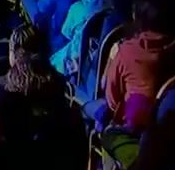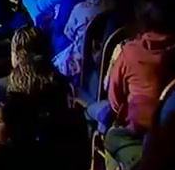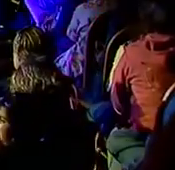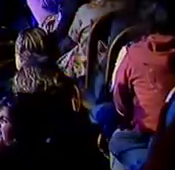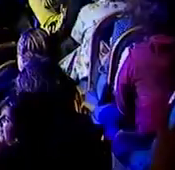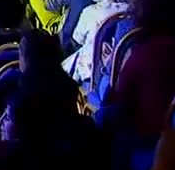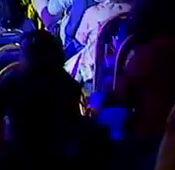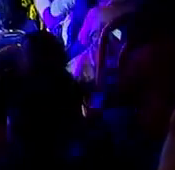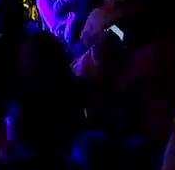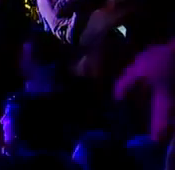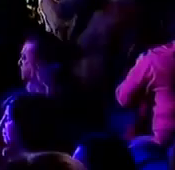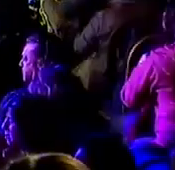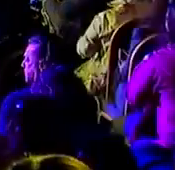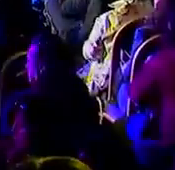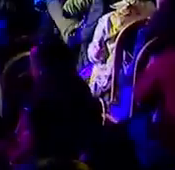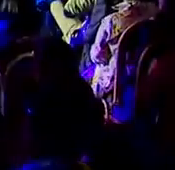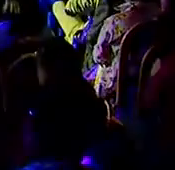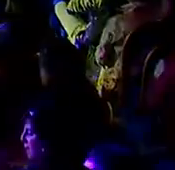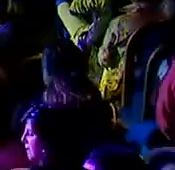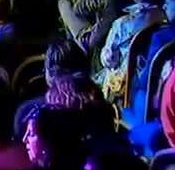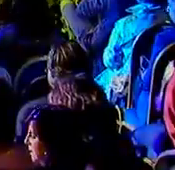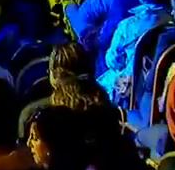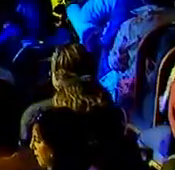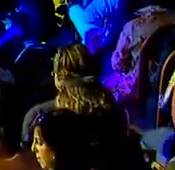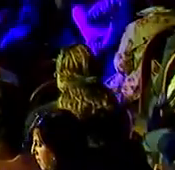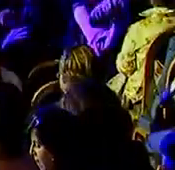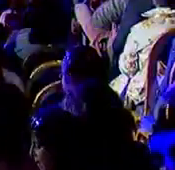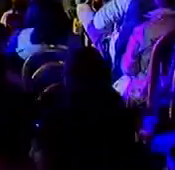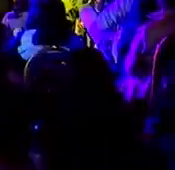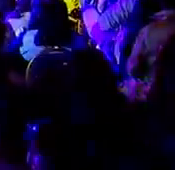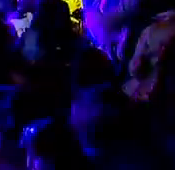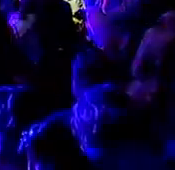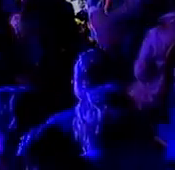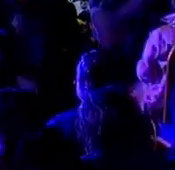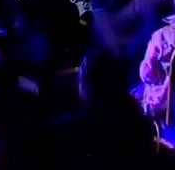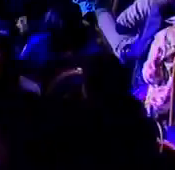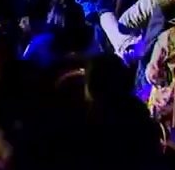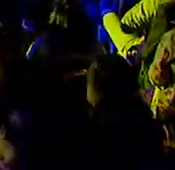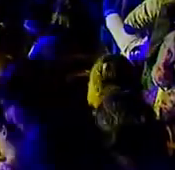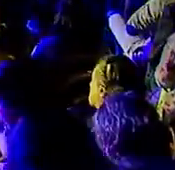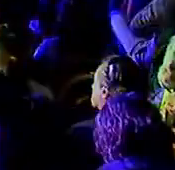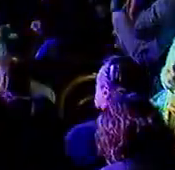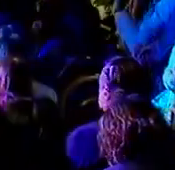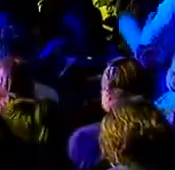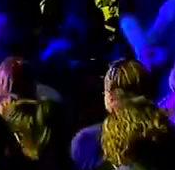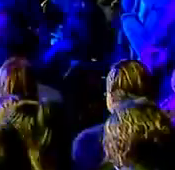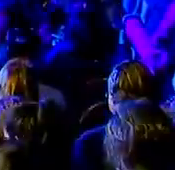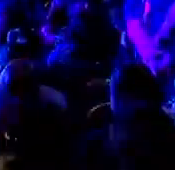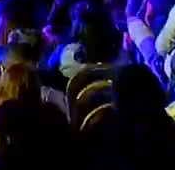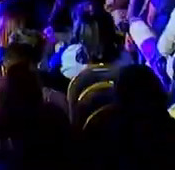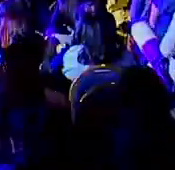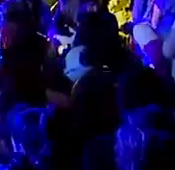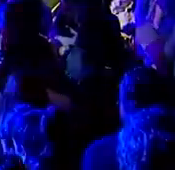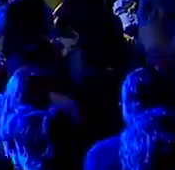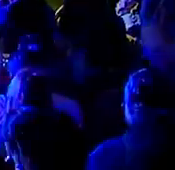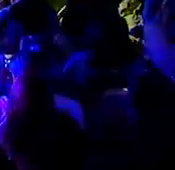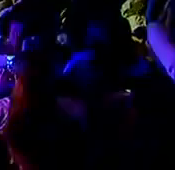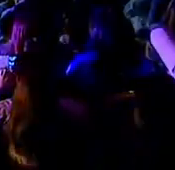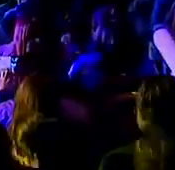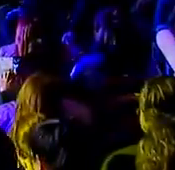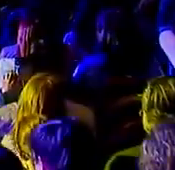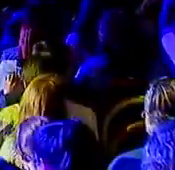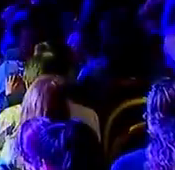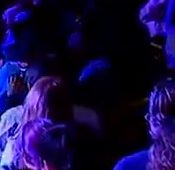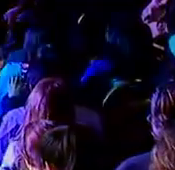¿Cuál es la diferencia entre una alucinación y la realidad? ¿Cómo percibo y construyo lo que me rodea? Miles de millones de neuronas